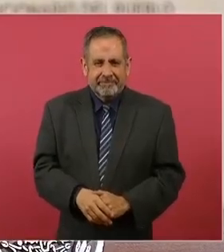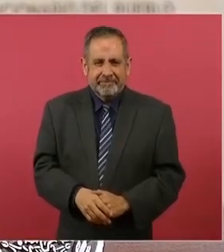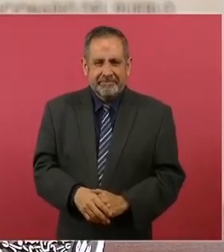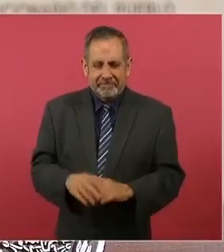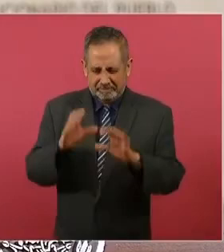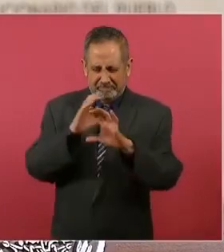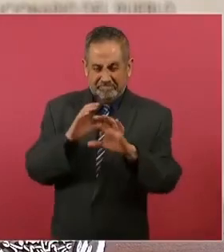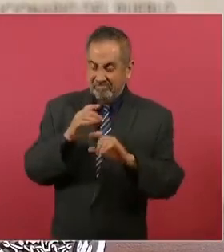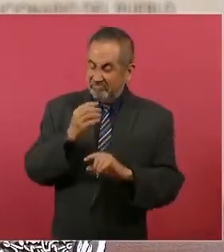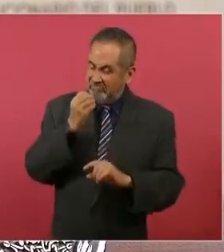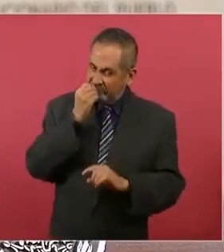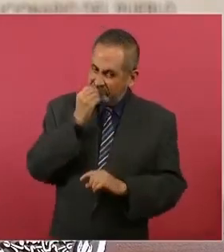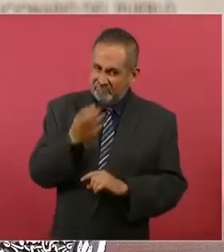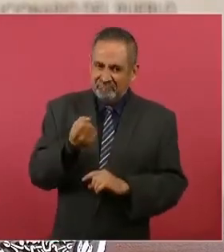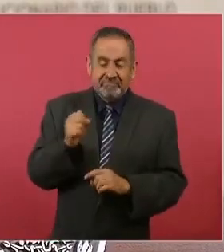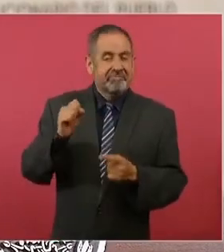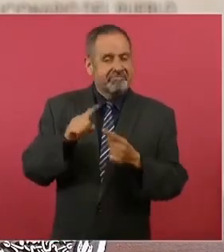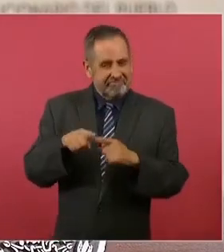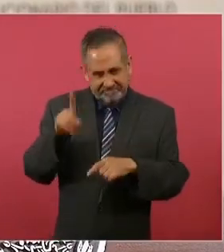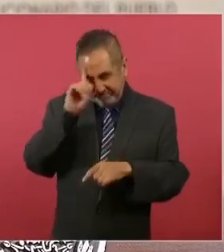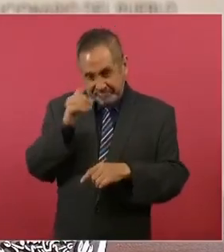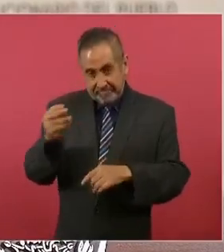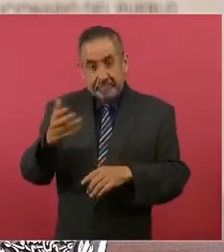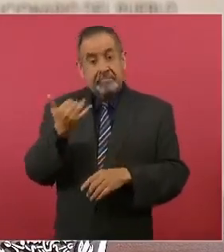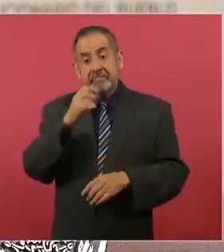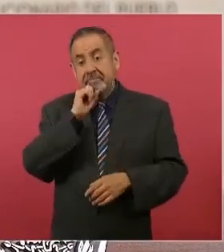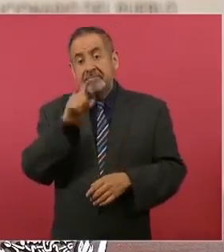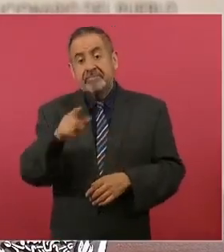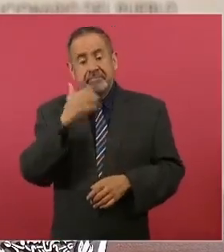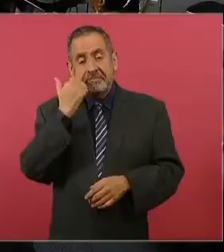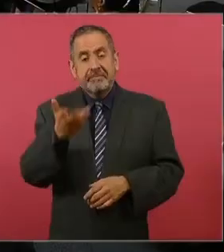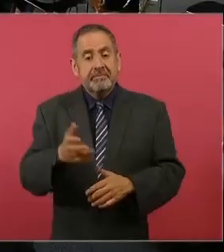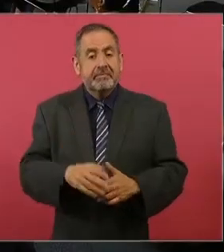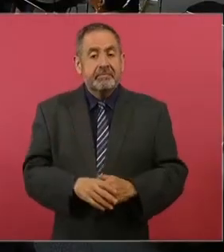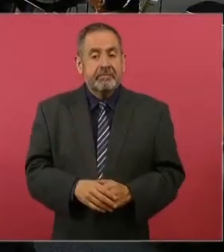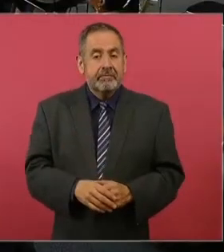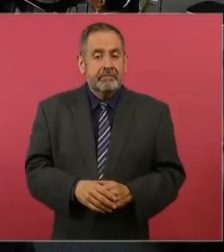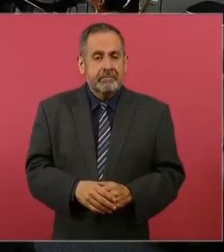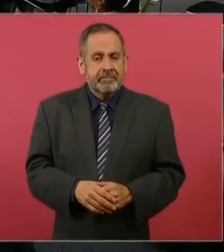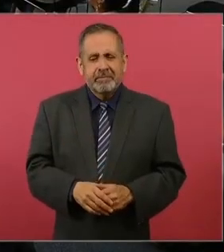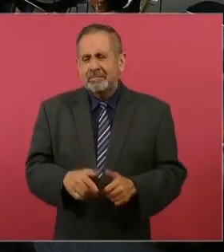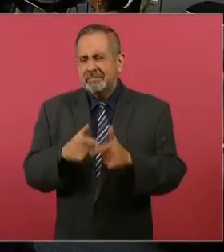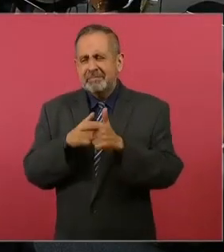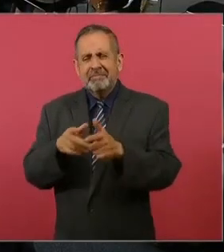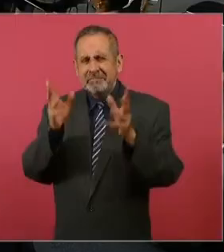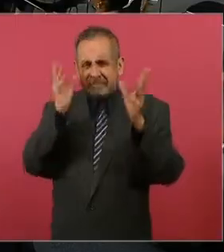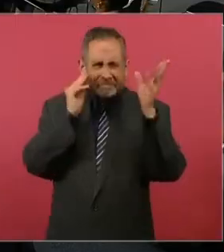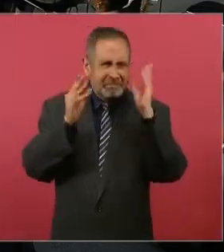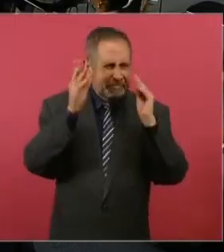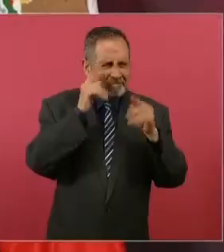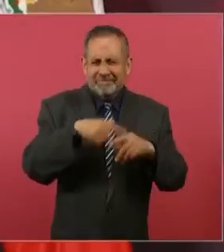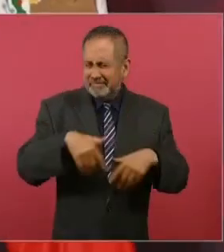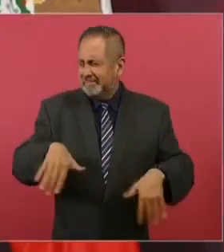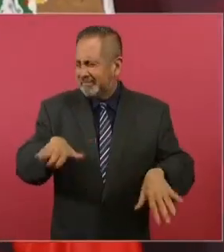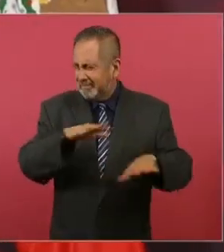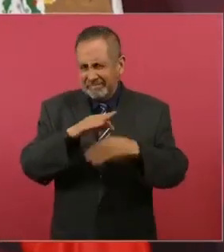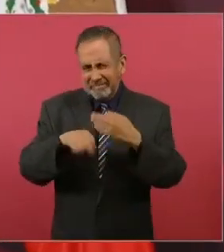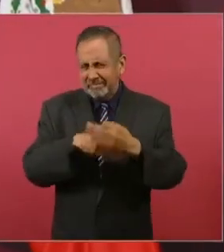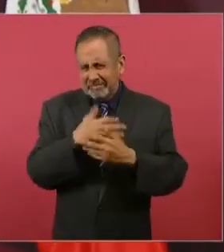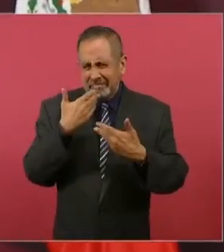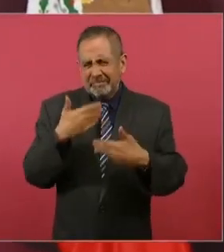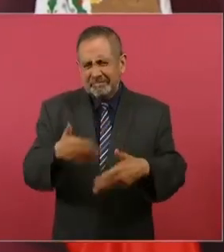Buenas. Y también, si quieren, que sigan escuchando todo. O sea,